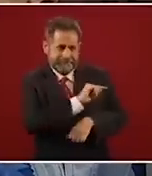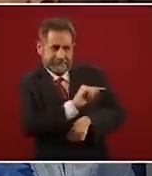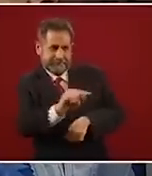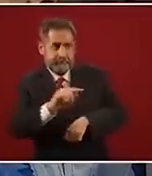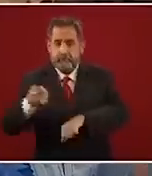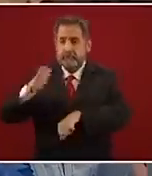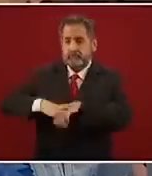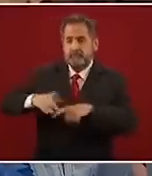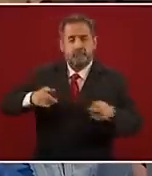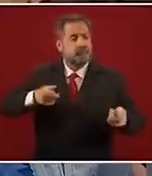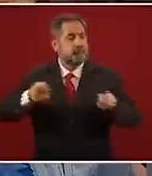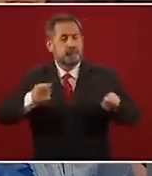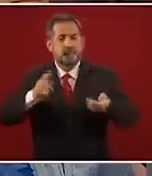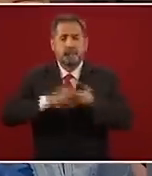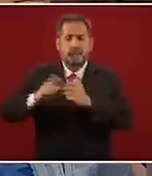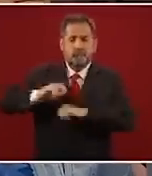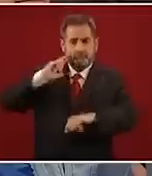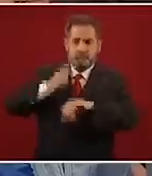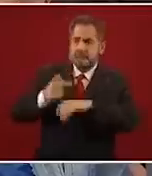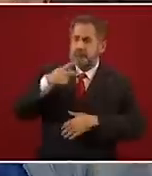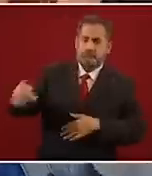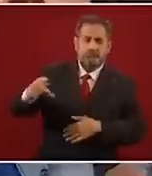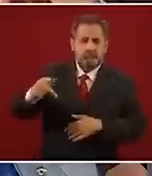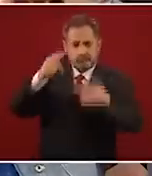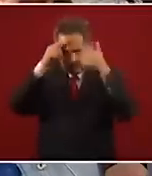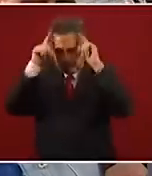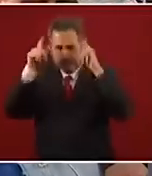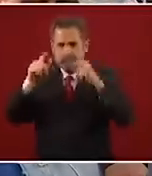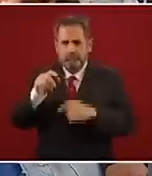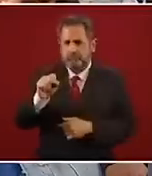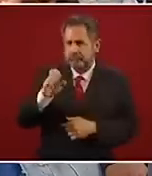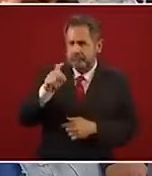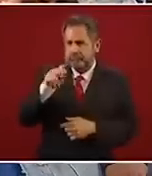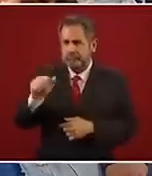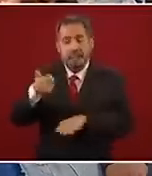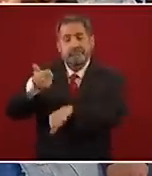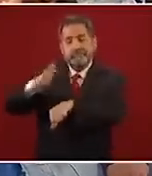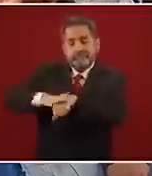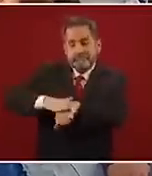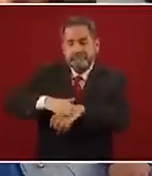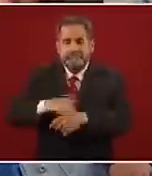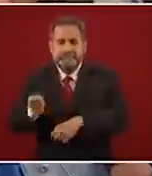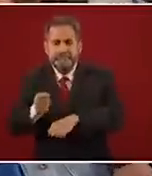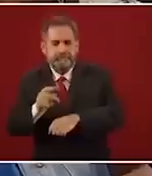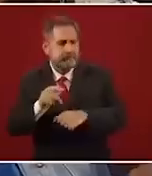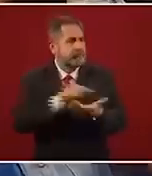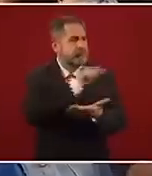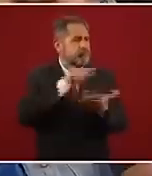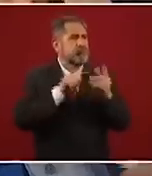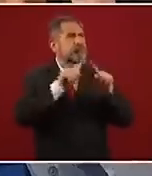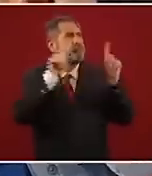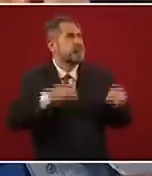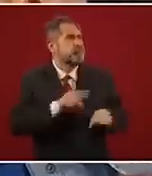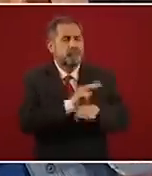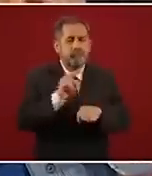la tuvieran, por ejemplo, las Fuerzas Armadas, la Secretaría de Marina, la Secretaría de la Defensa, la administración, que estuvieran los locales, pero